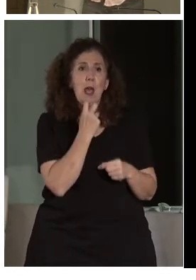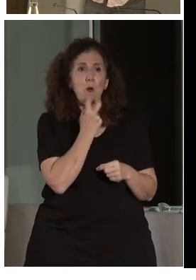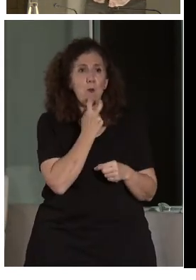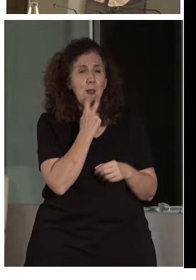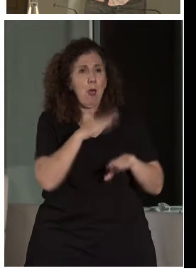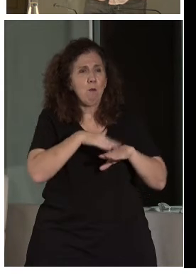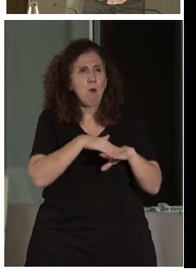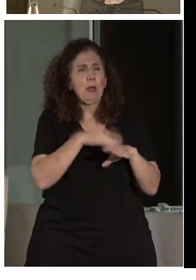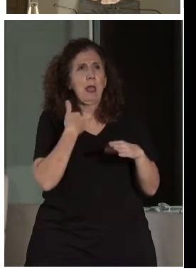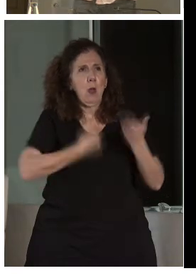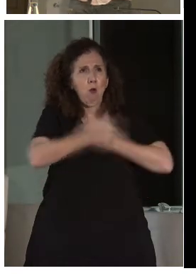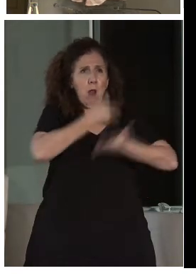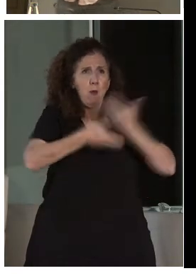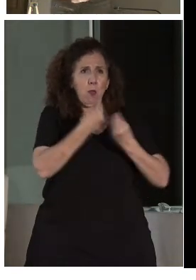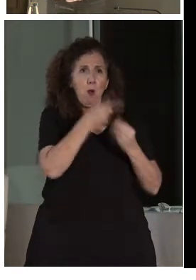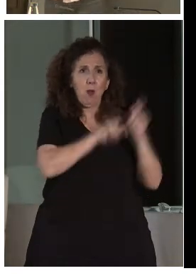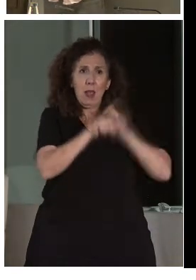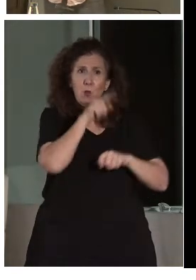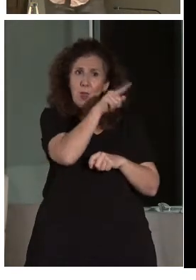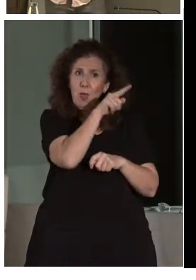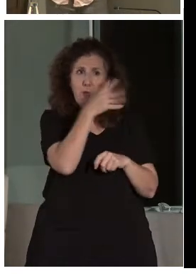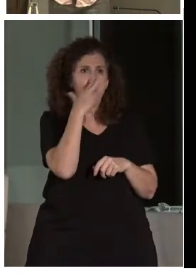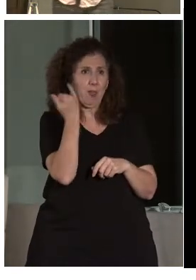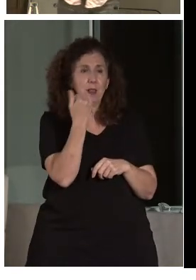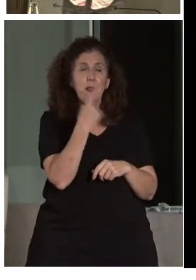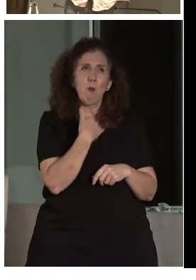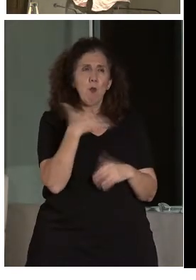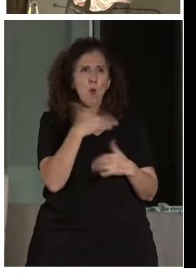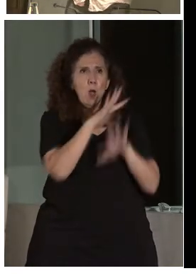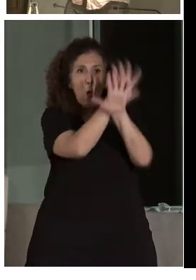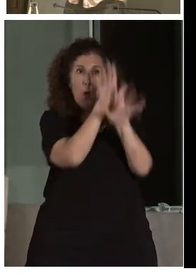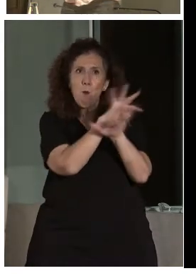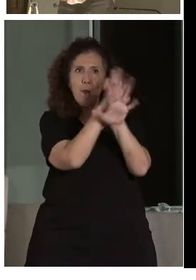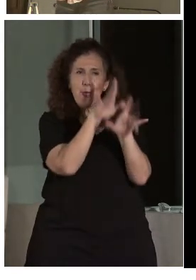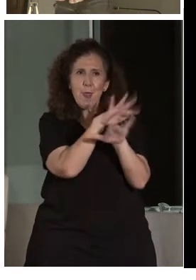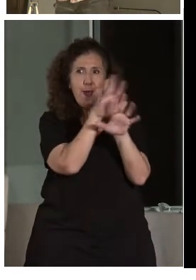que os comentaba, y realmente a menudo convencer a un francés no